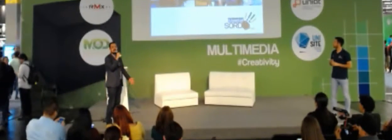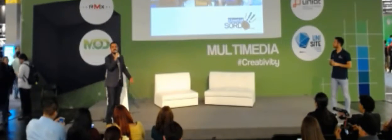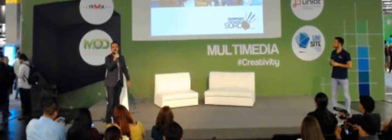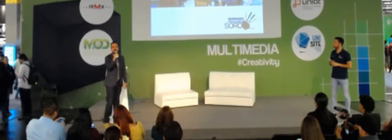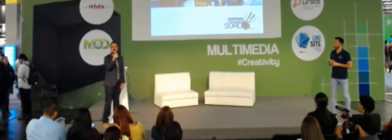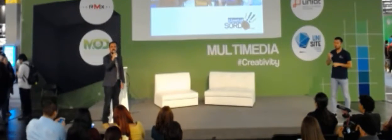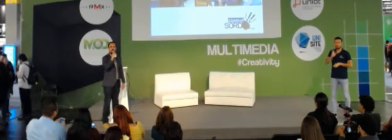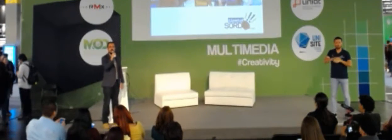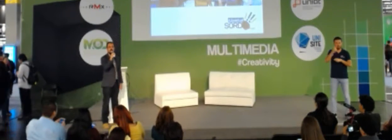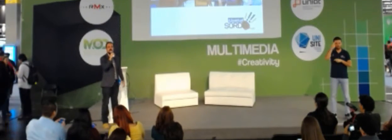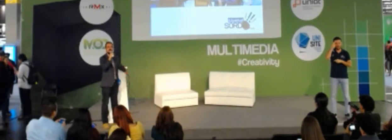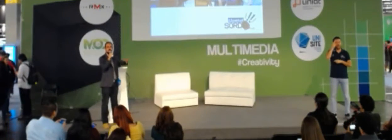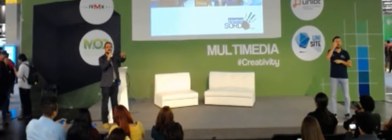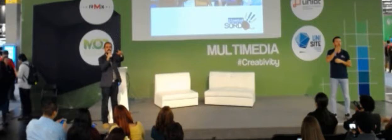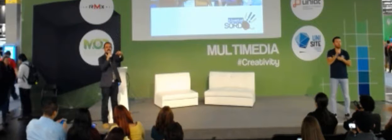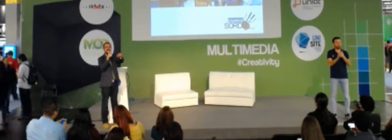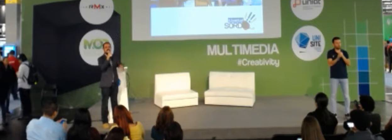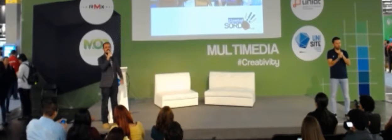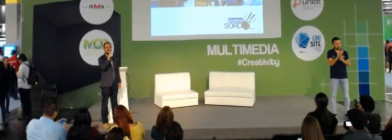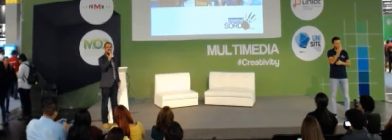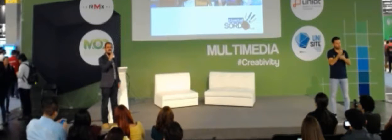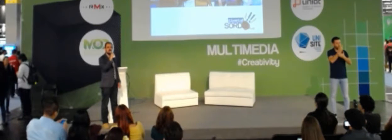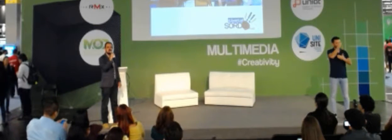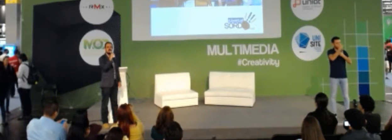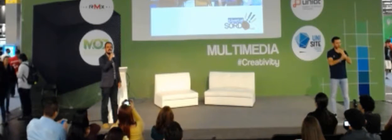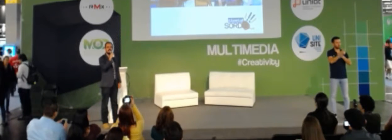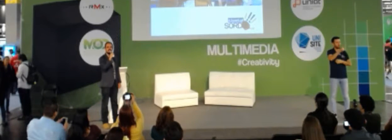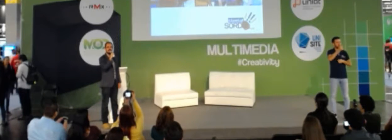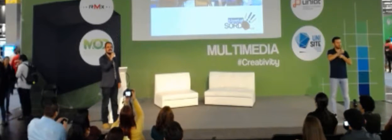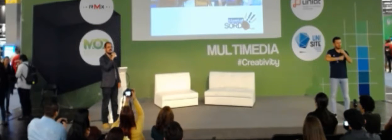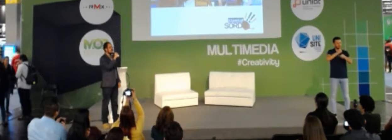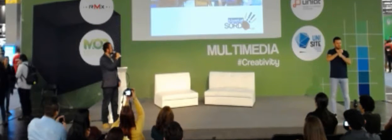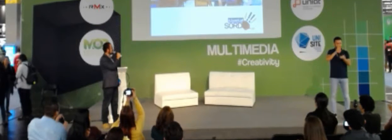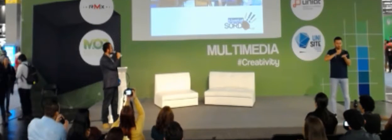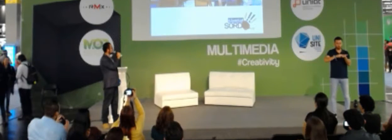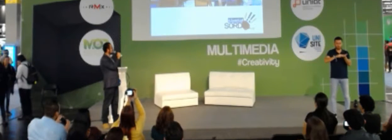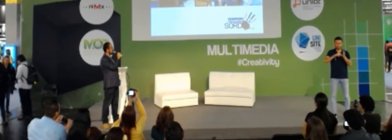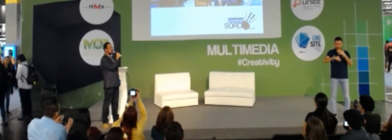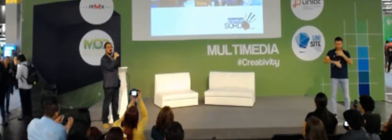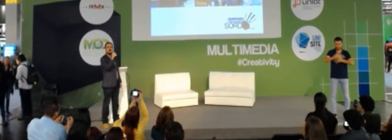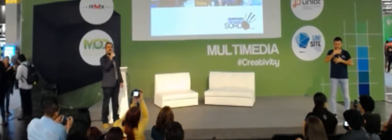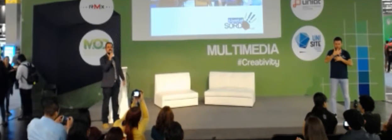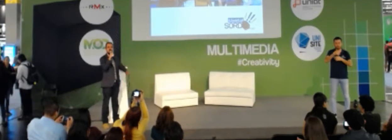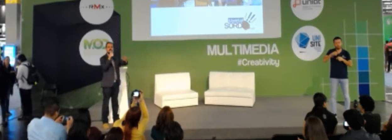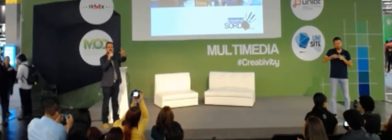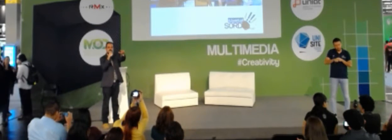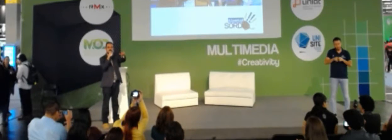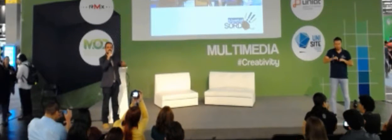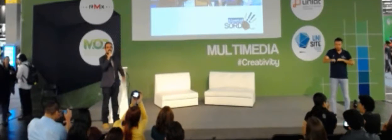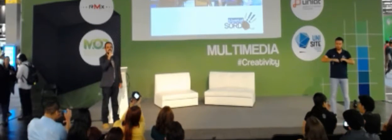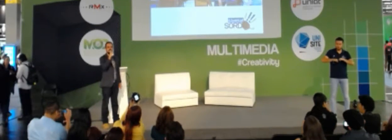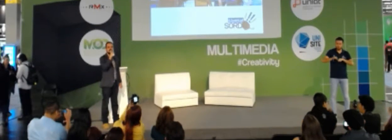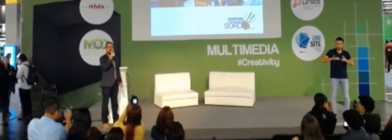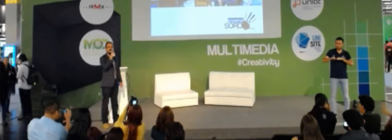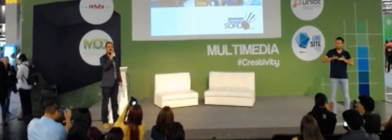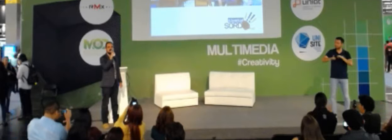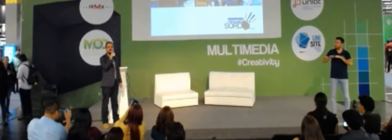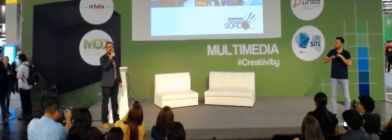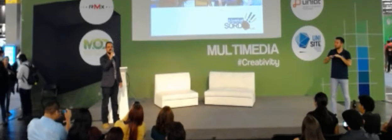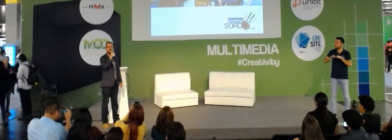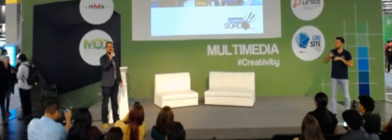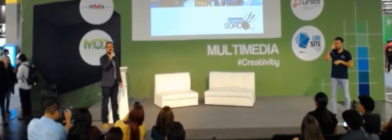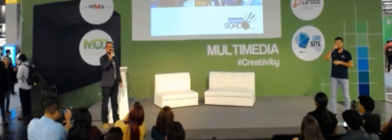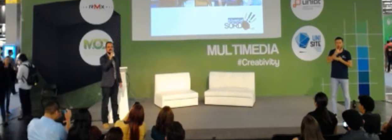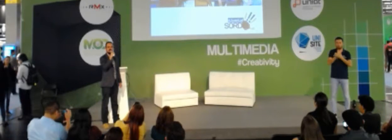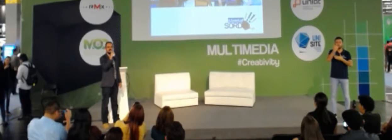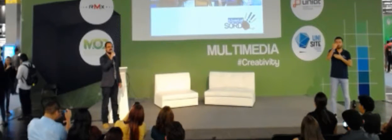Generamos este proyecto, Juventud Sorda. Desde el año 2015 lo hemos estado trabajando. Hemos estado trabajando el